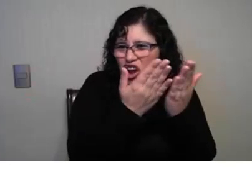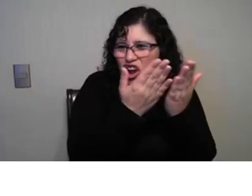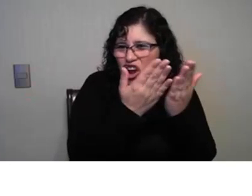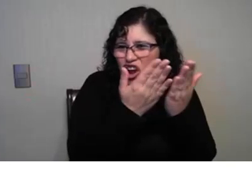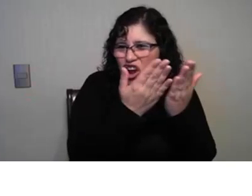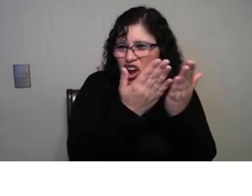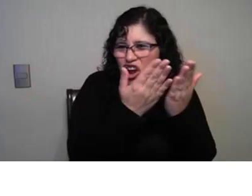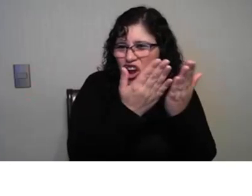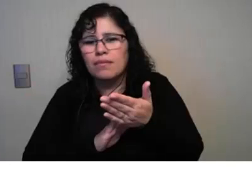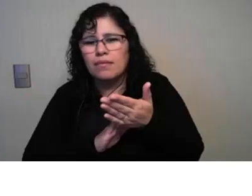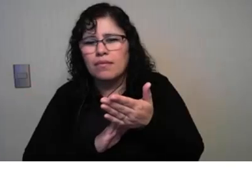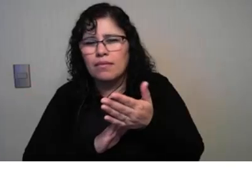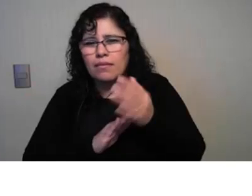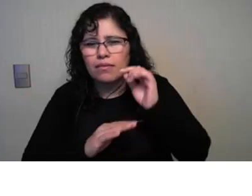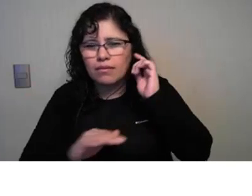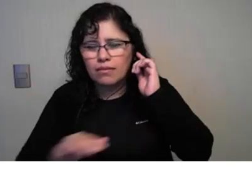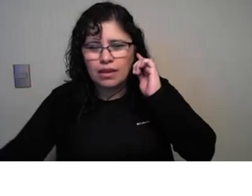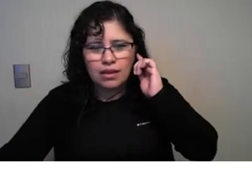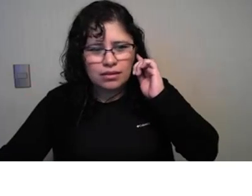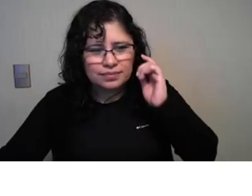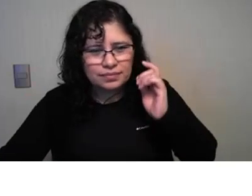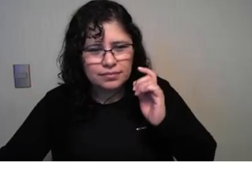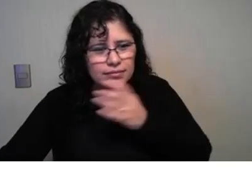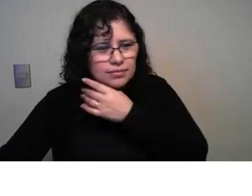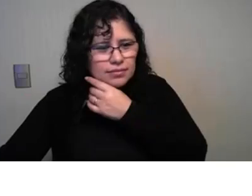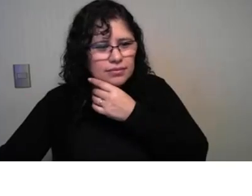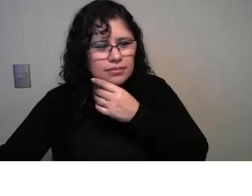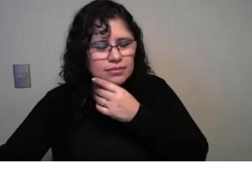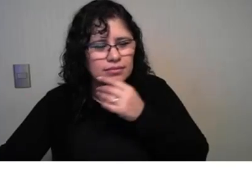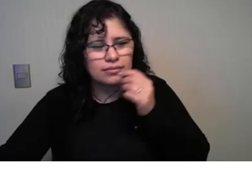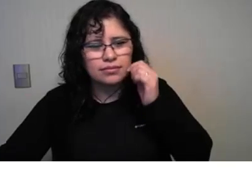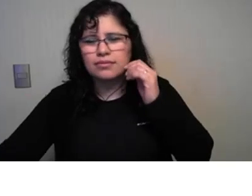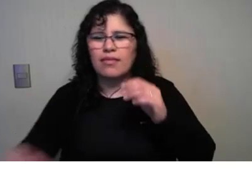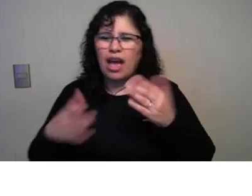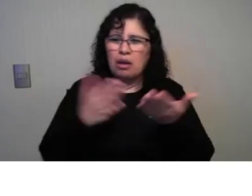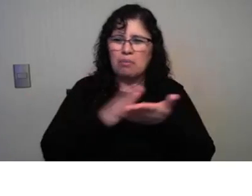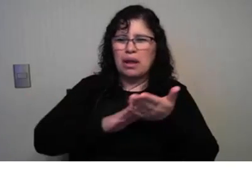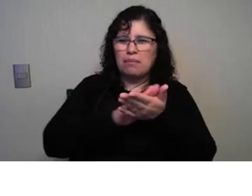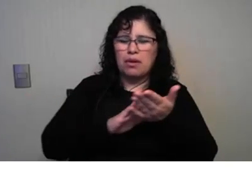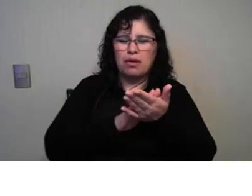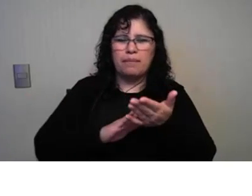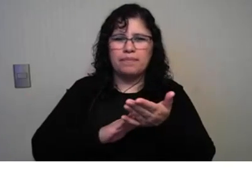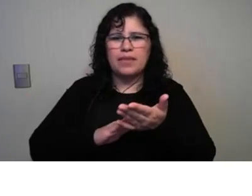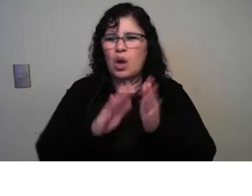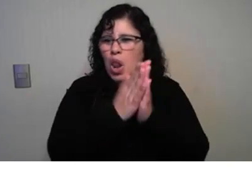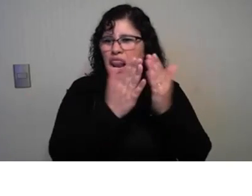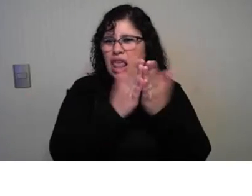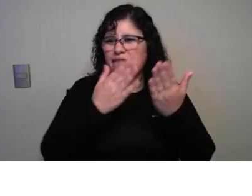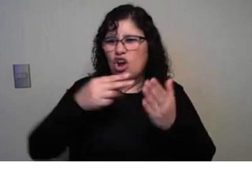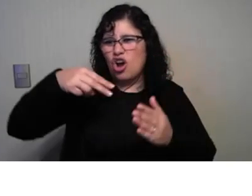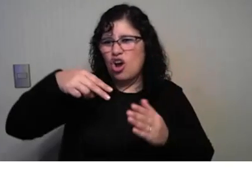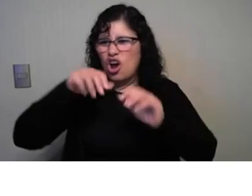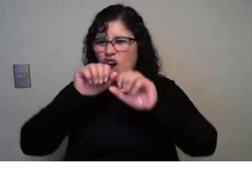Snell, Neuroanatomía Clínica. No tengo claridad que lo hayan usado, digamos, en la parte del sistema